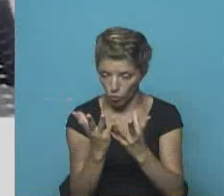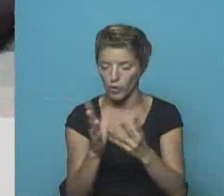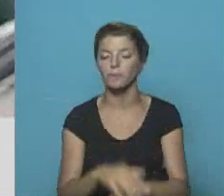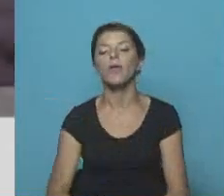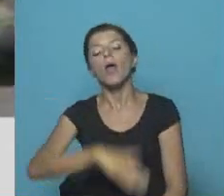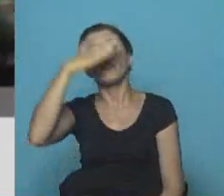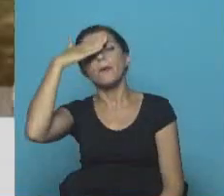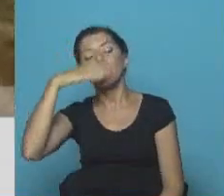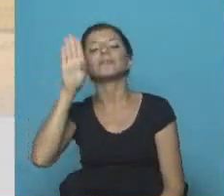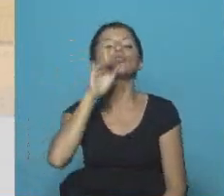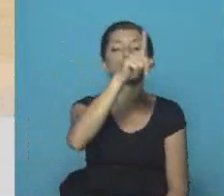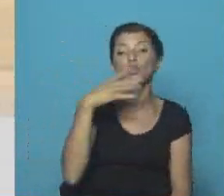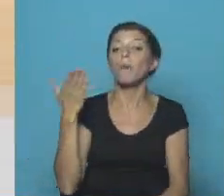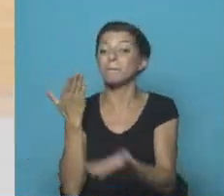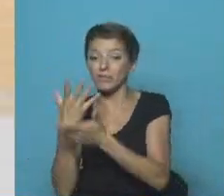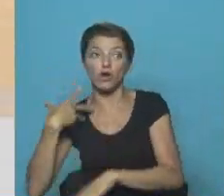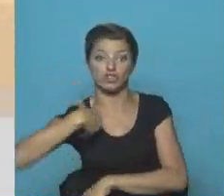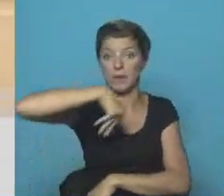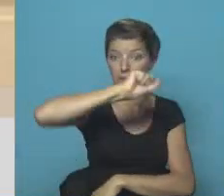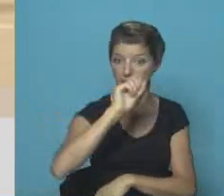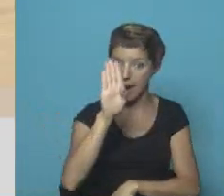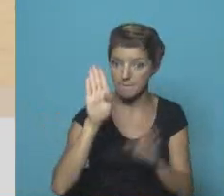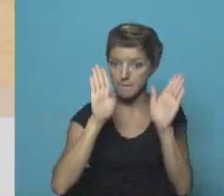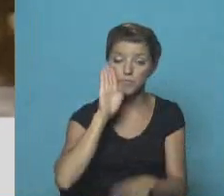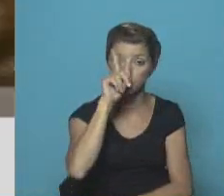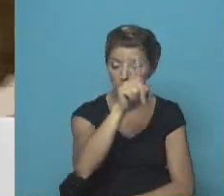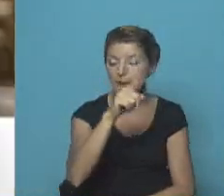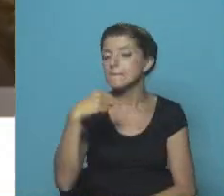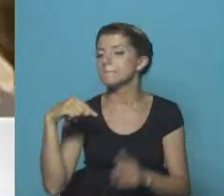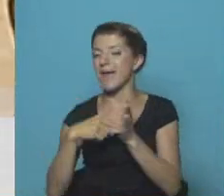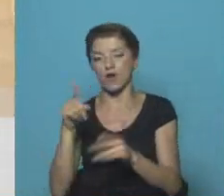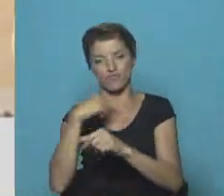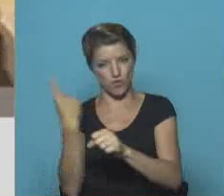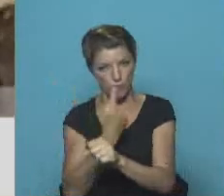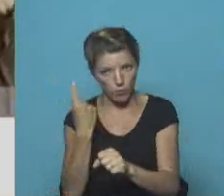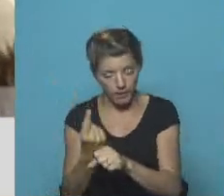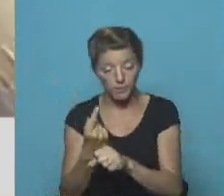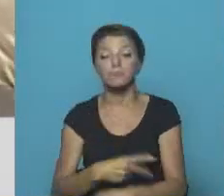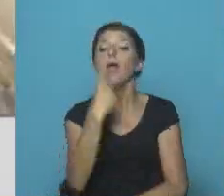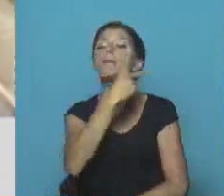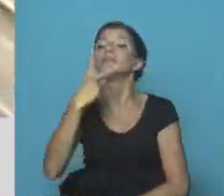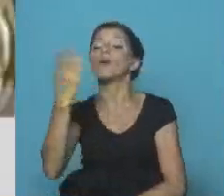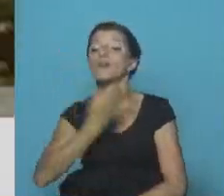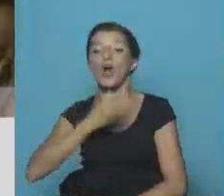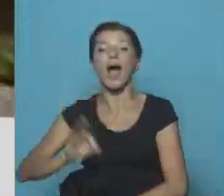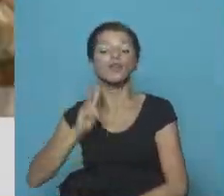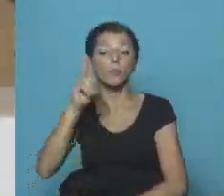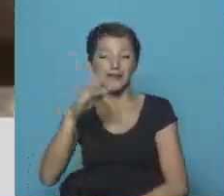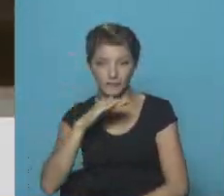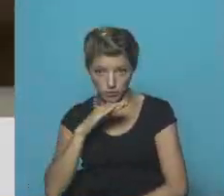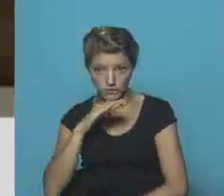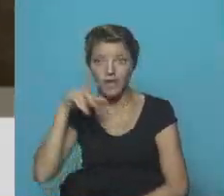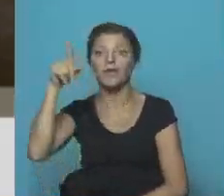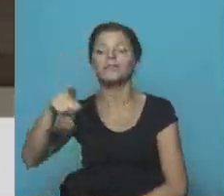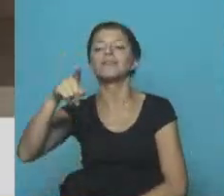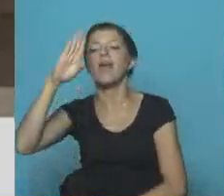extradición, pero esto no fue posible. Y el 22 de febrero de 2014, el Chapo Guzmán fue detenido por la Marina Armada de